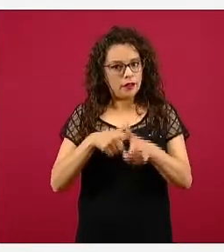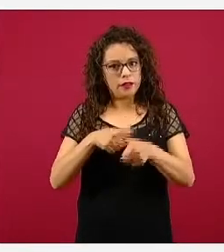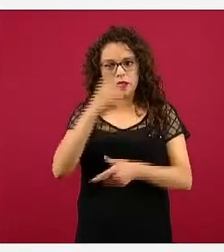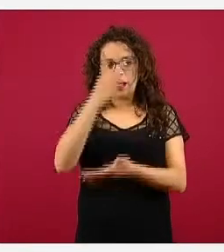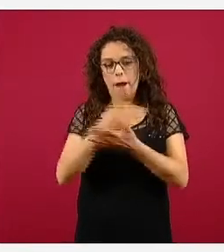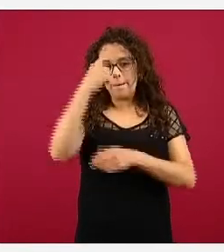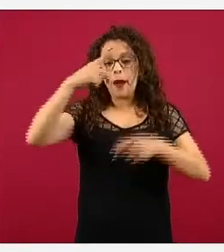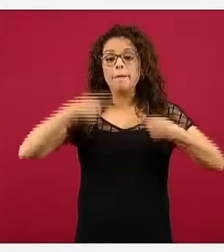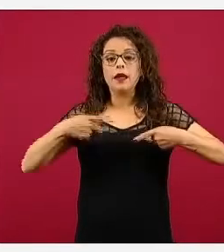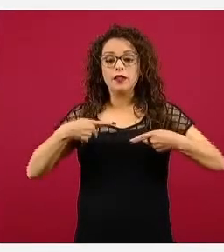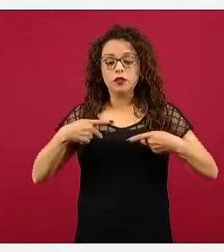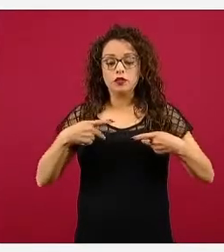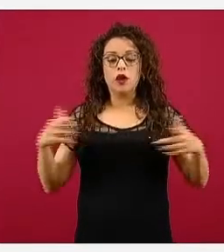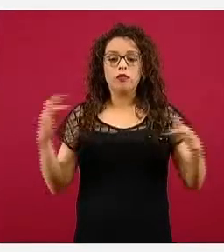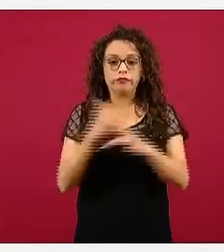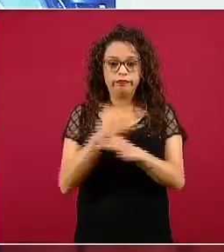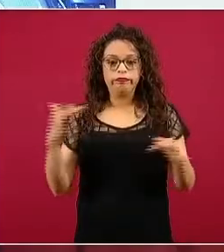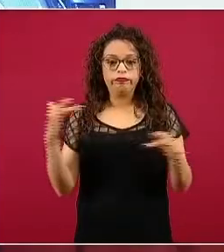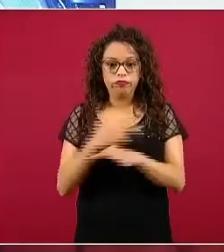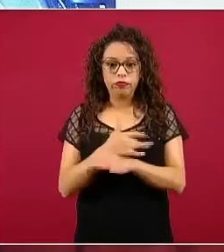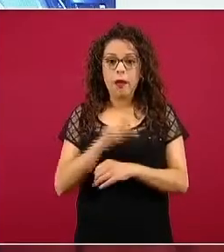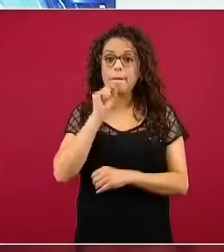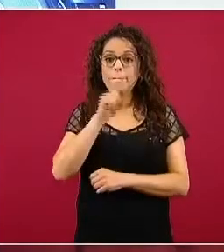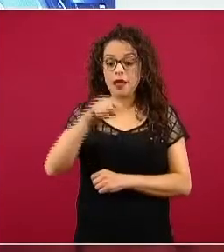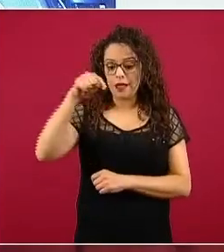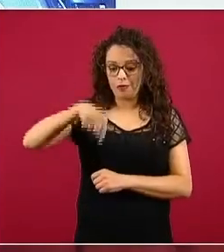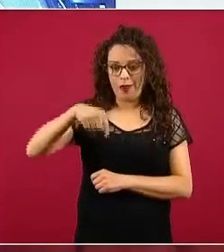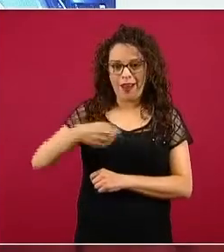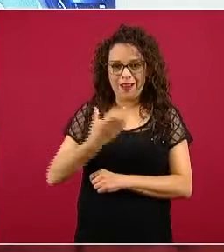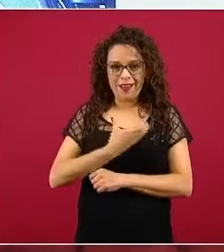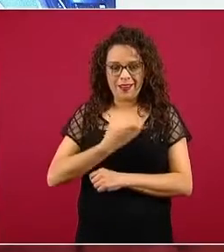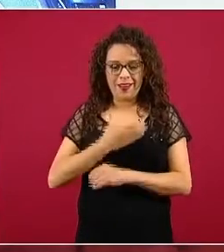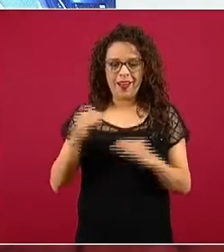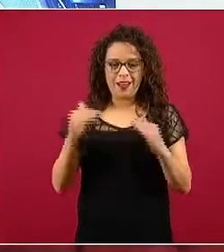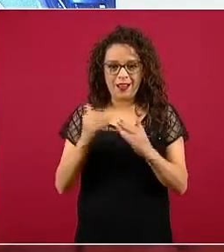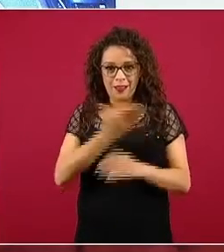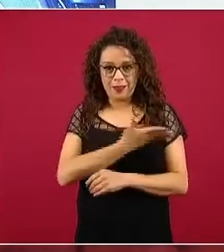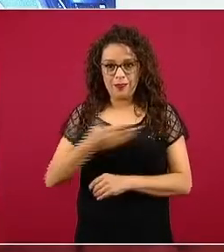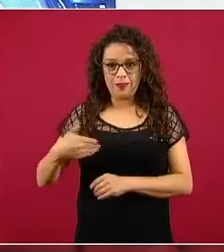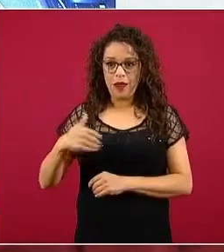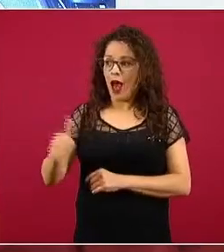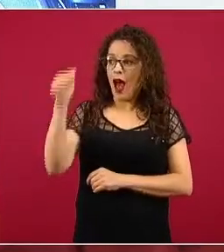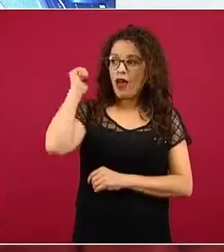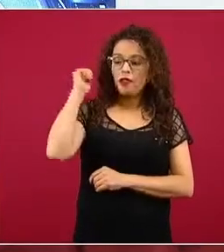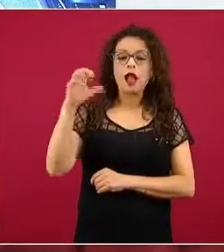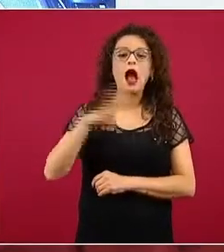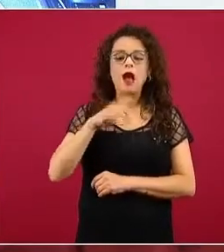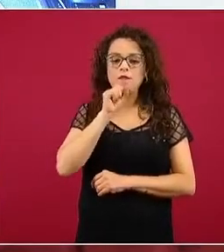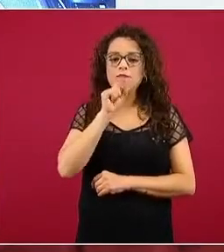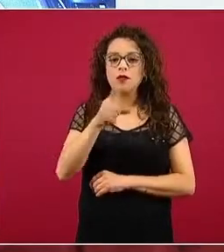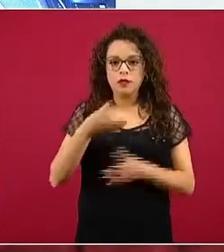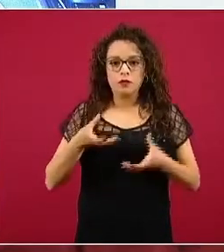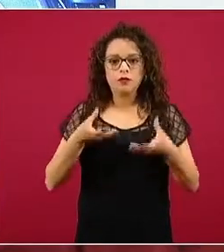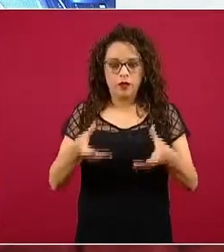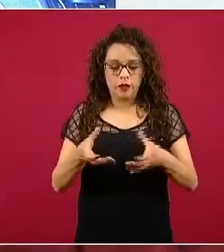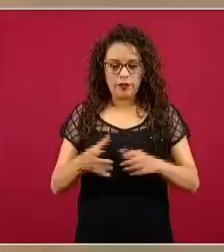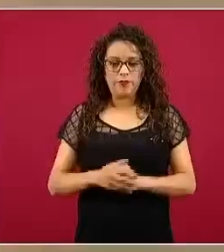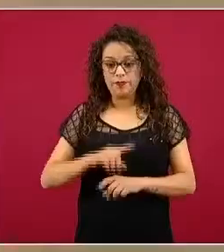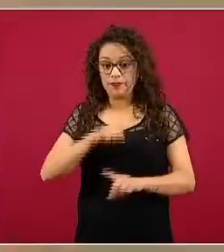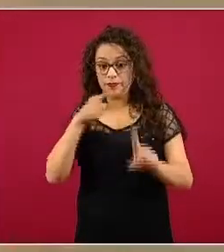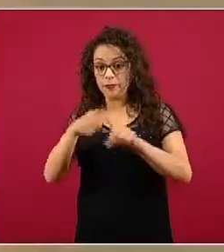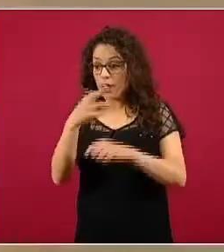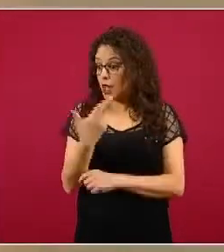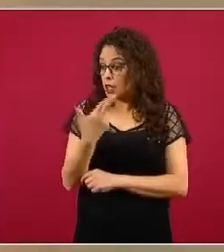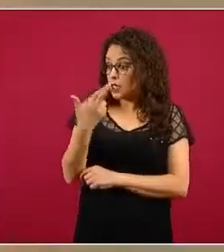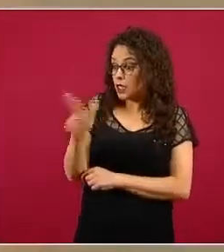reactivando calles justamente aquí atrás de Palacio Nacional. En el caso de restaurantes, se les dio la